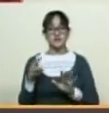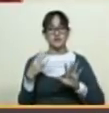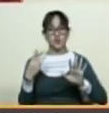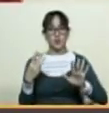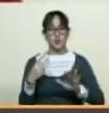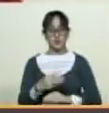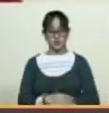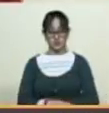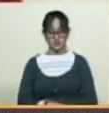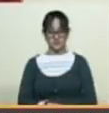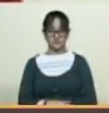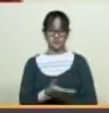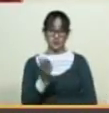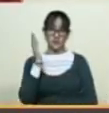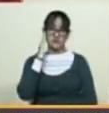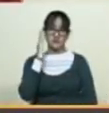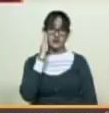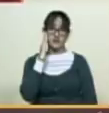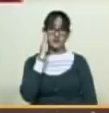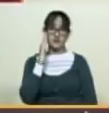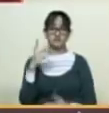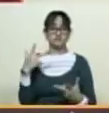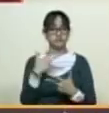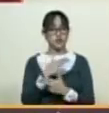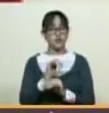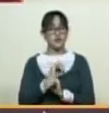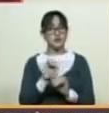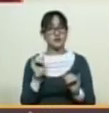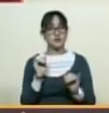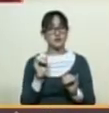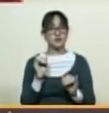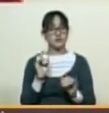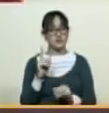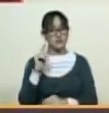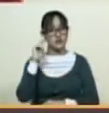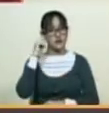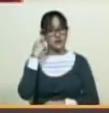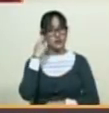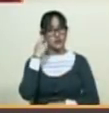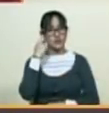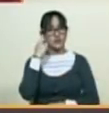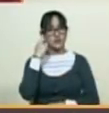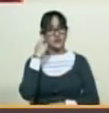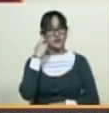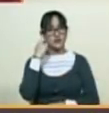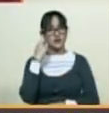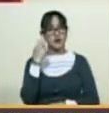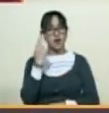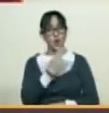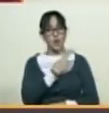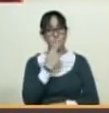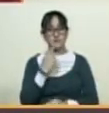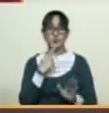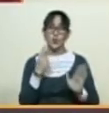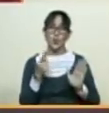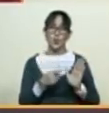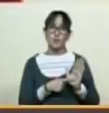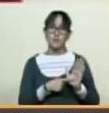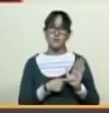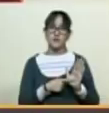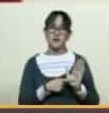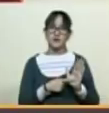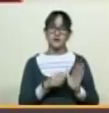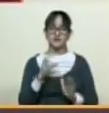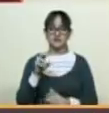Por supuesto, como ustedes ya saben, ya el registro cerró y queremos recordar que fue también algo, ese compromiso cumplido por el